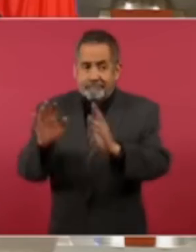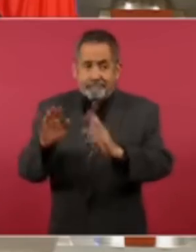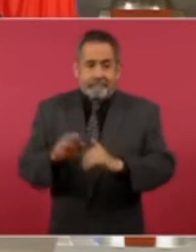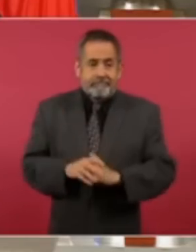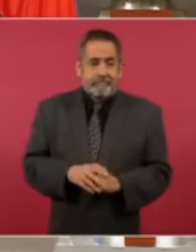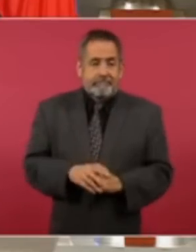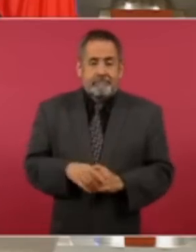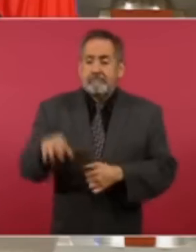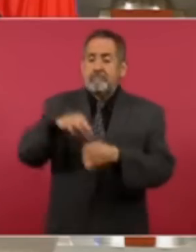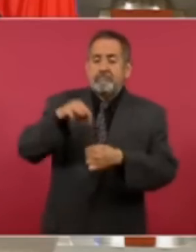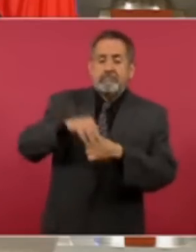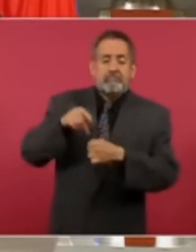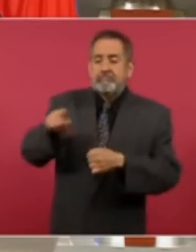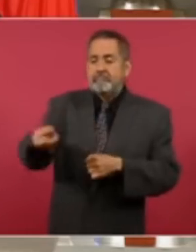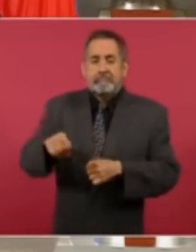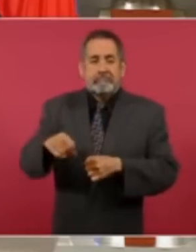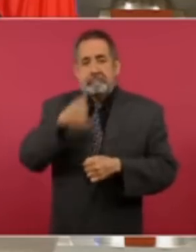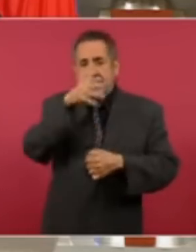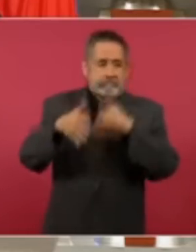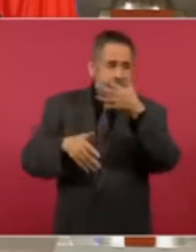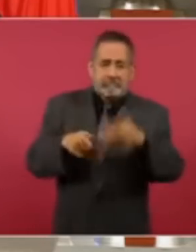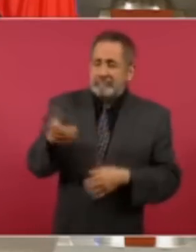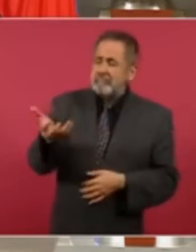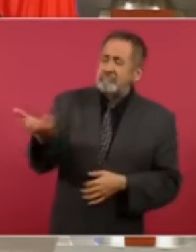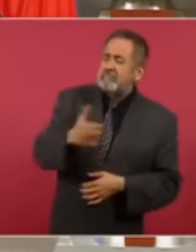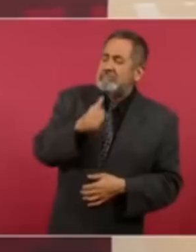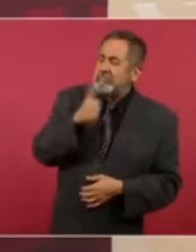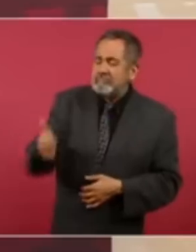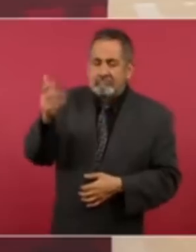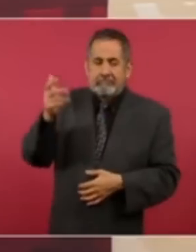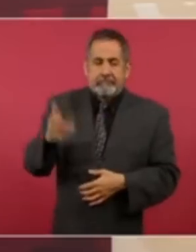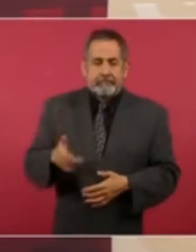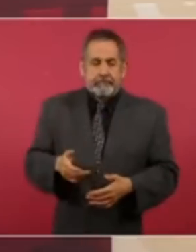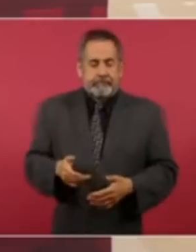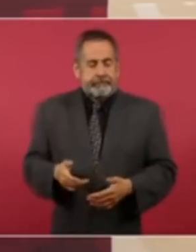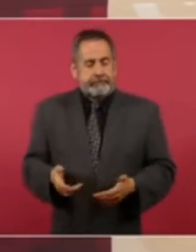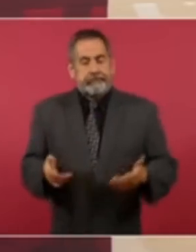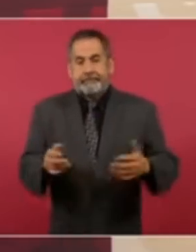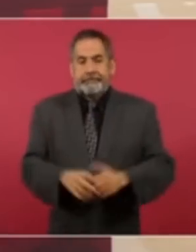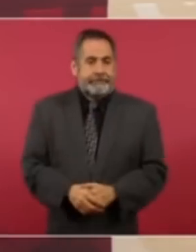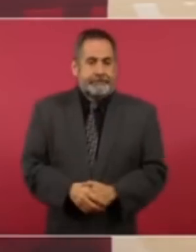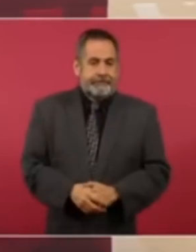por puro grillo sin qué hacer. Ya.